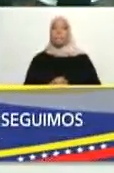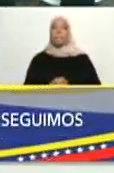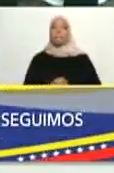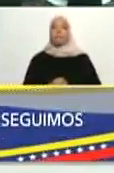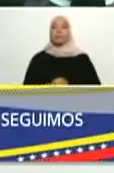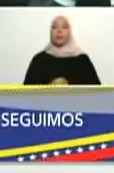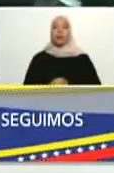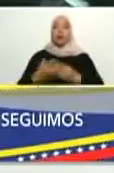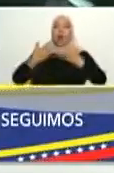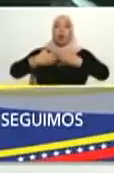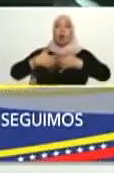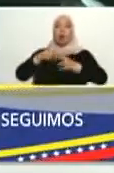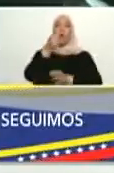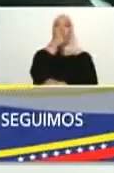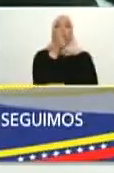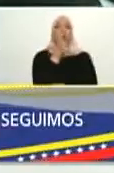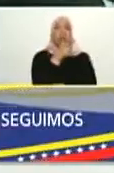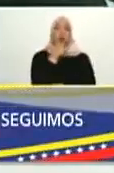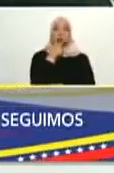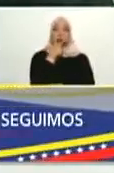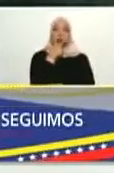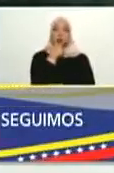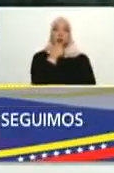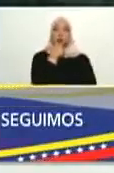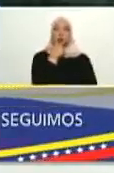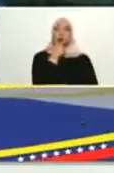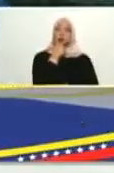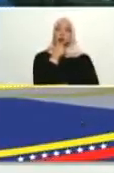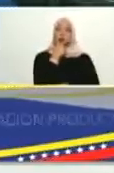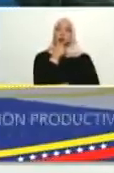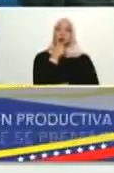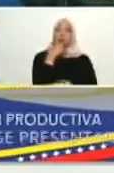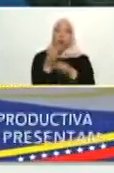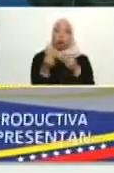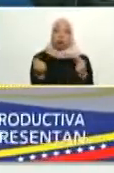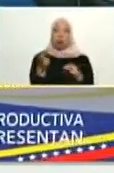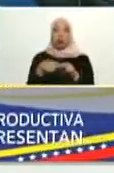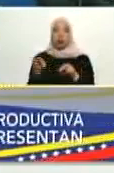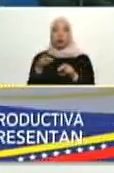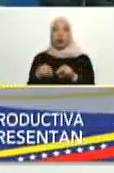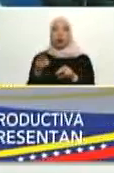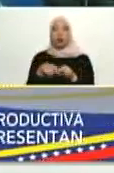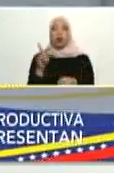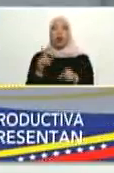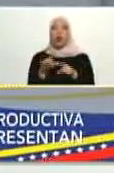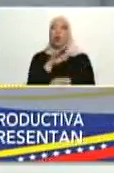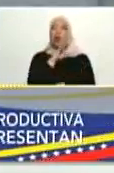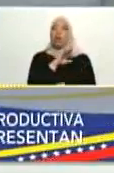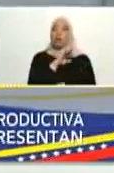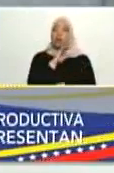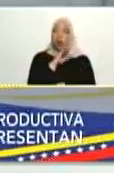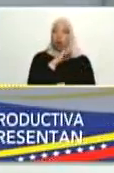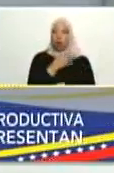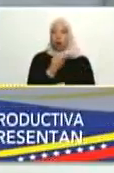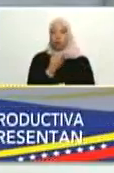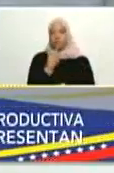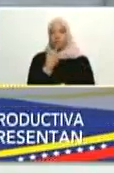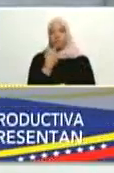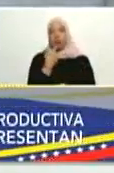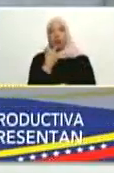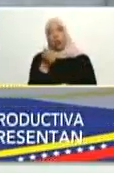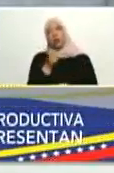Qué emprendimiento tan bonito, ¿no? Ella hace harinas que le sirven a los niños que tienen alguna enfermedad y